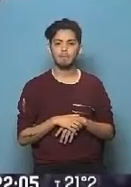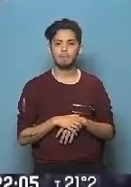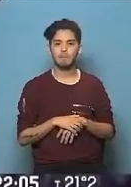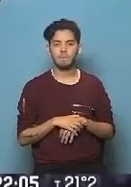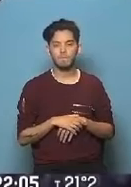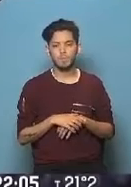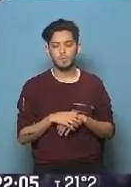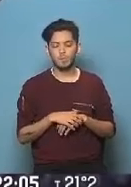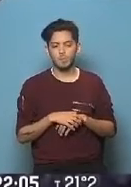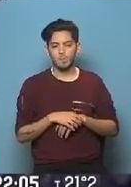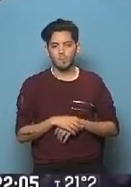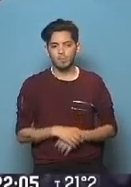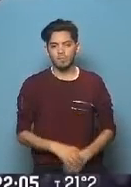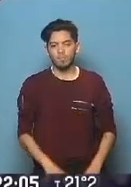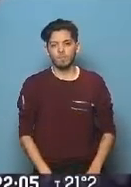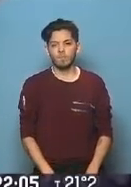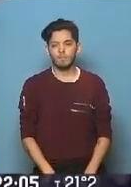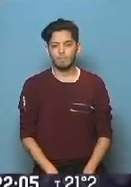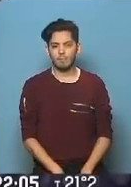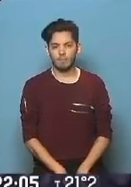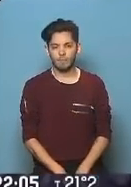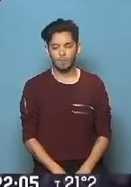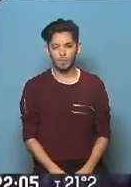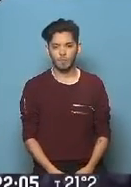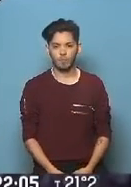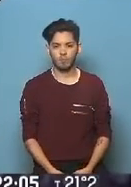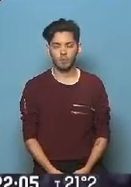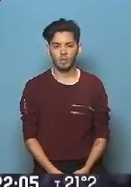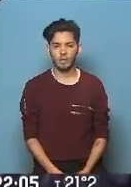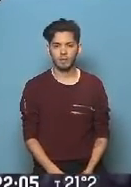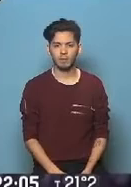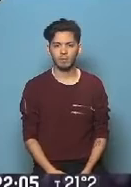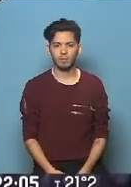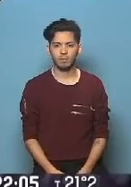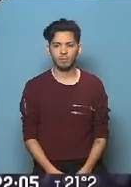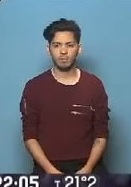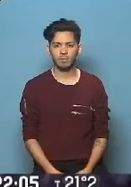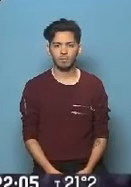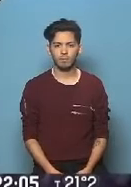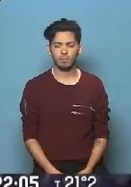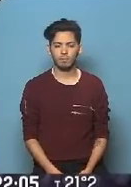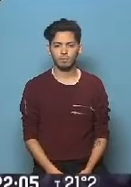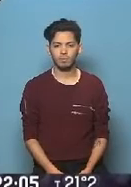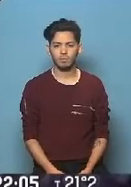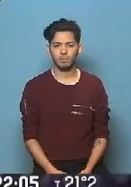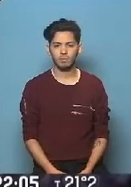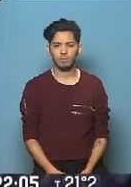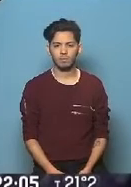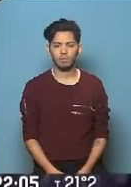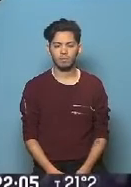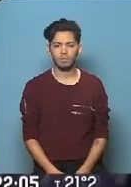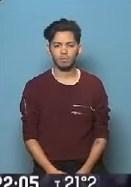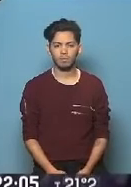já estamos esbarrando lá no primeiro colocado. Porque eles acham que isso é